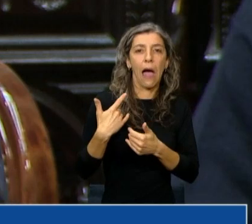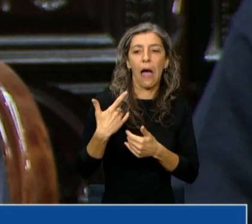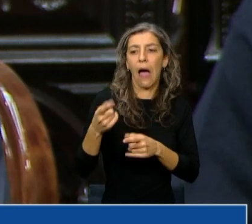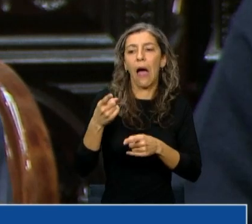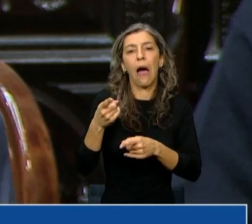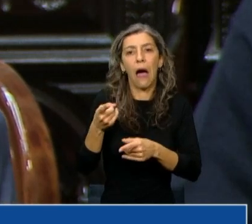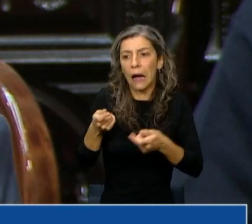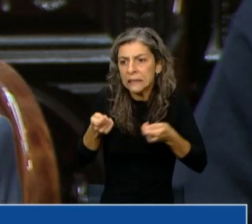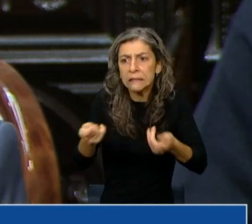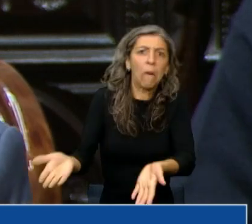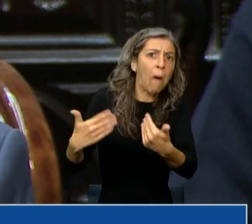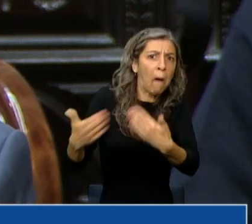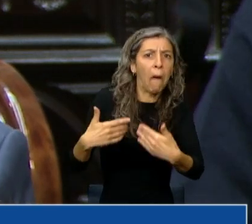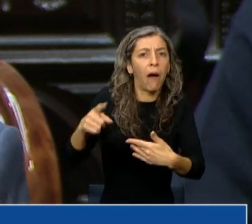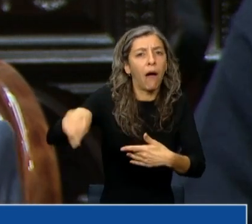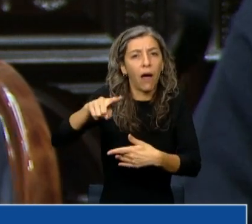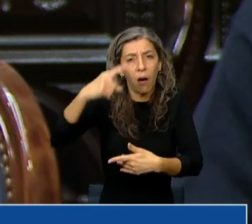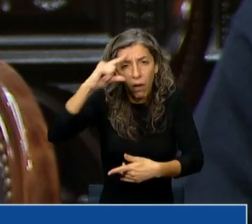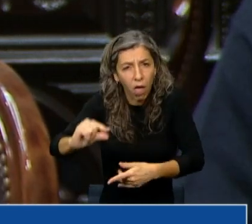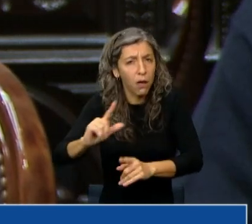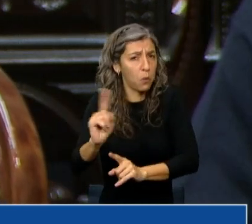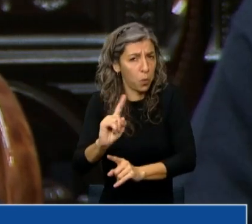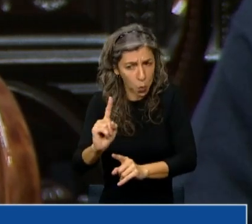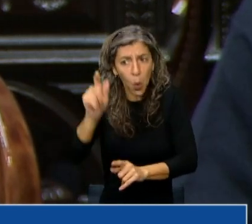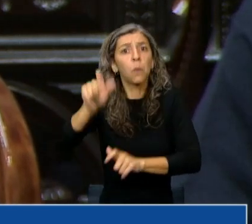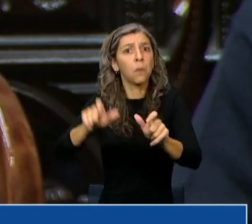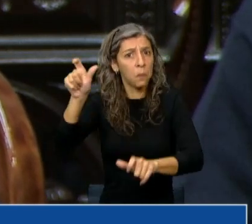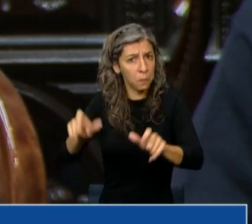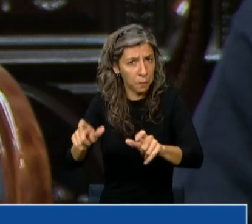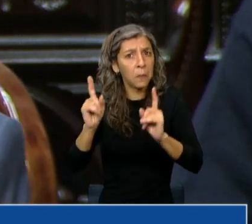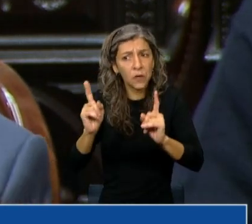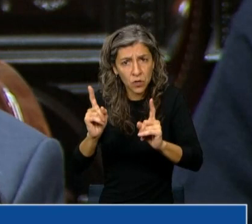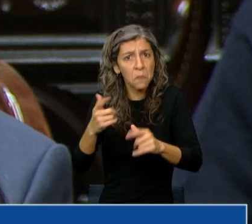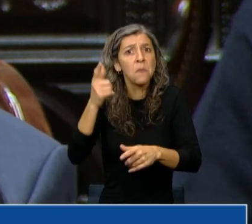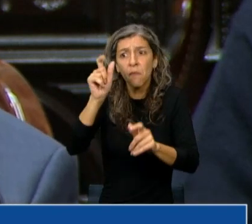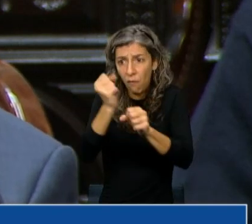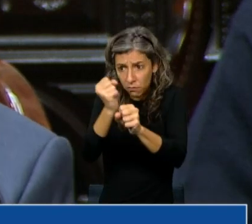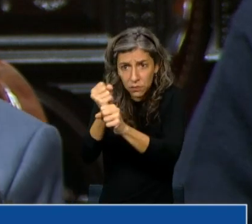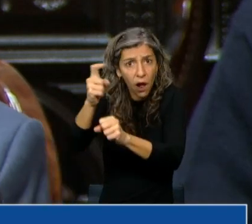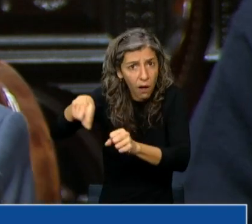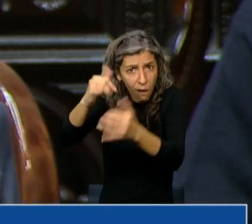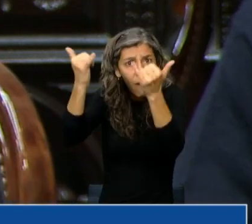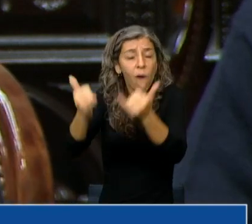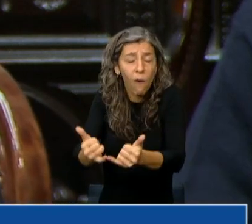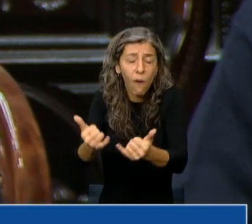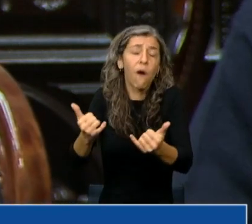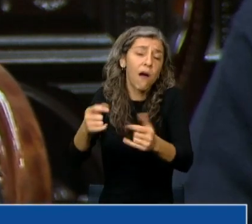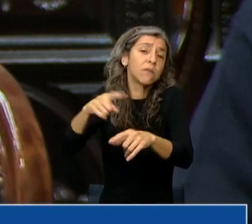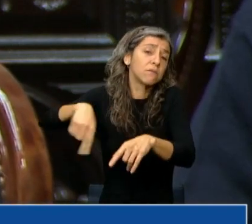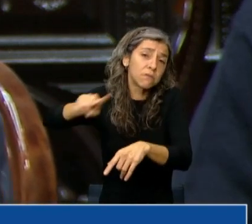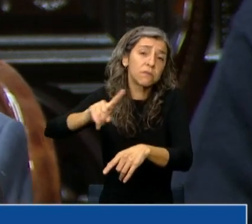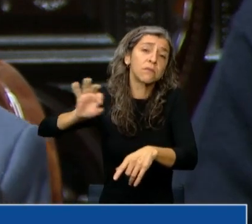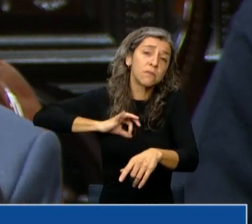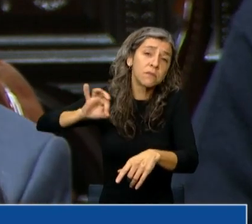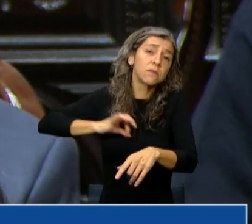piensan por dirigentes jerarcas sindicales. Son trabajadoras y trabajadores que durante muchísimo